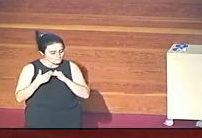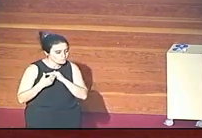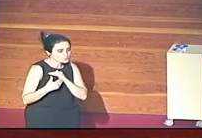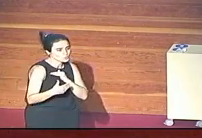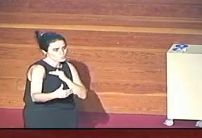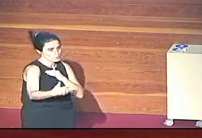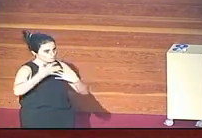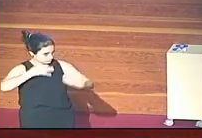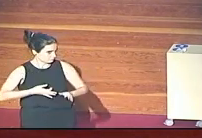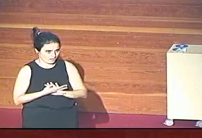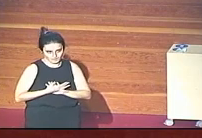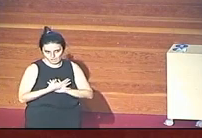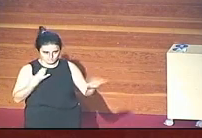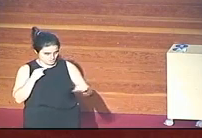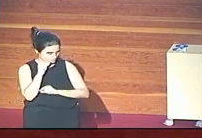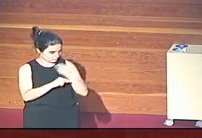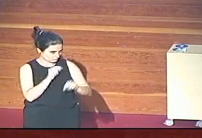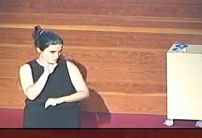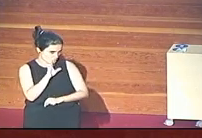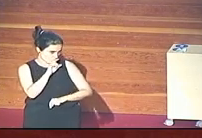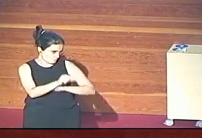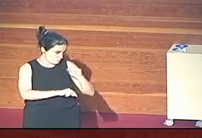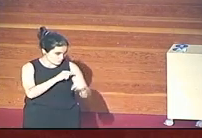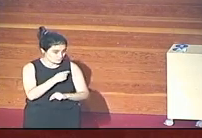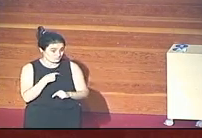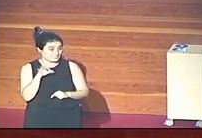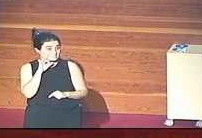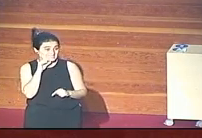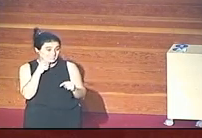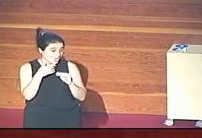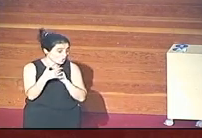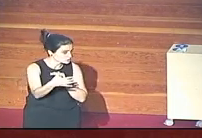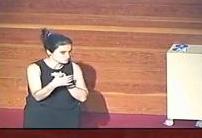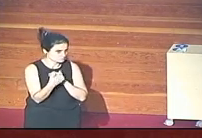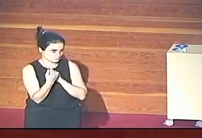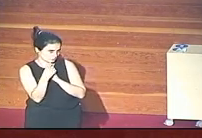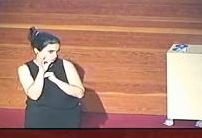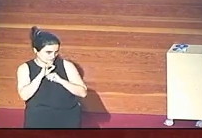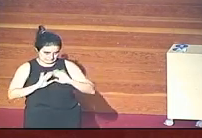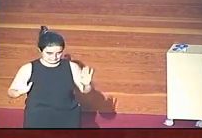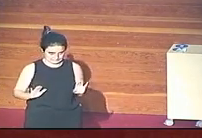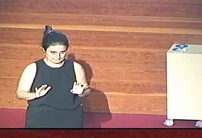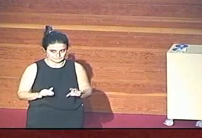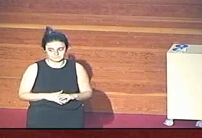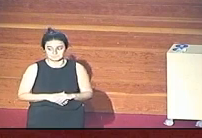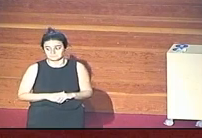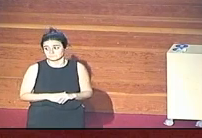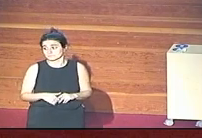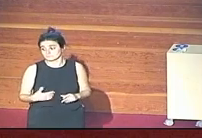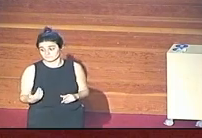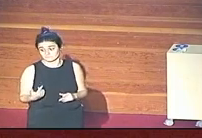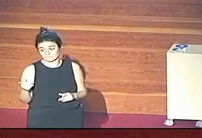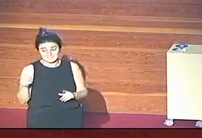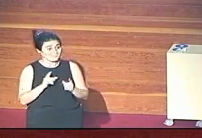contaminación que estábamos teniendo y en vez de en unos siglos pues ha pasado en un siglo hemos pasado de